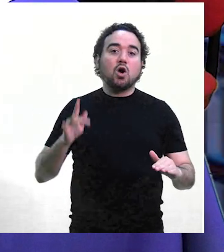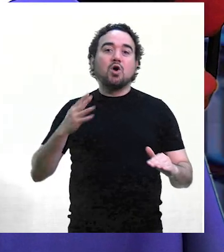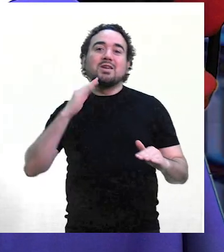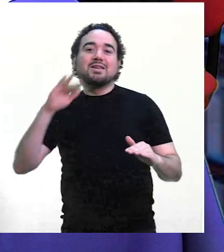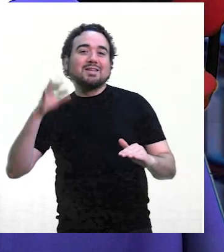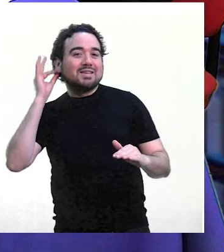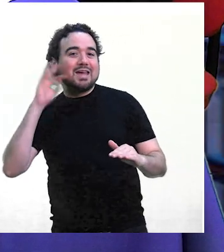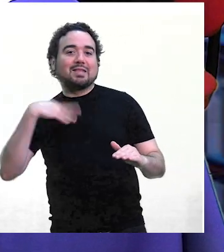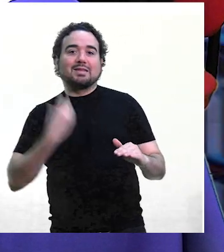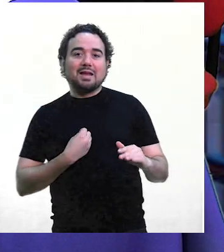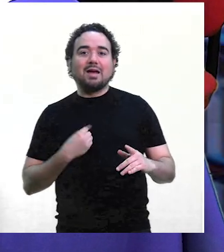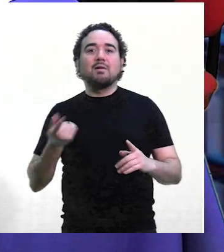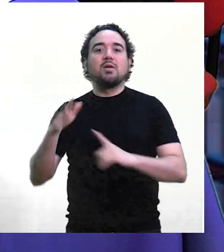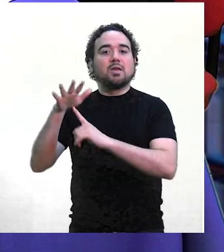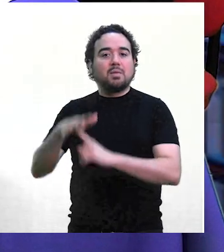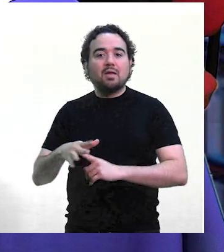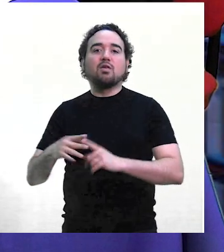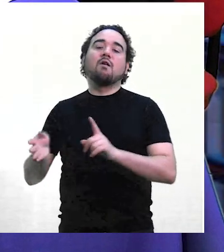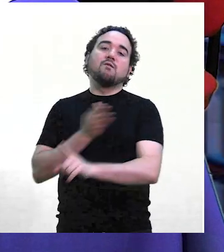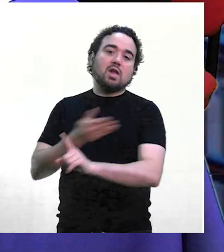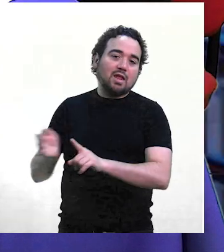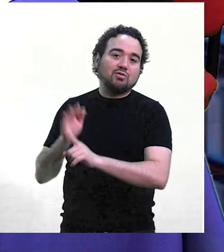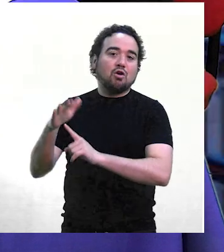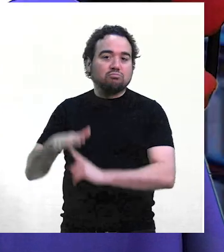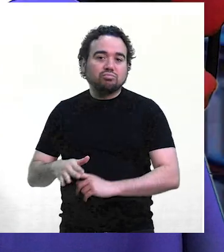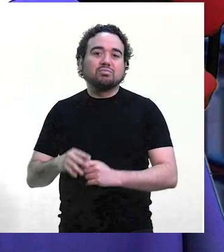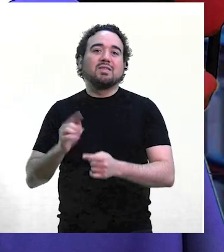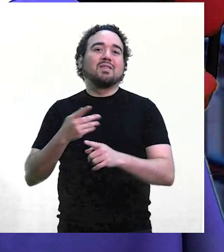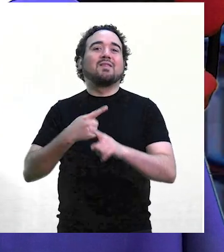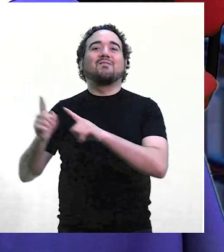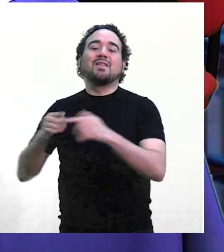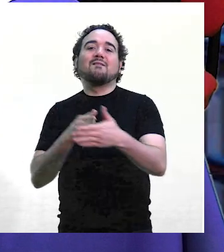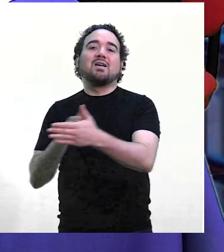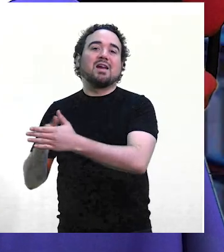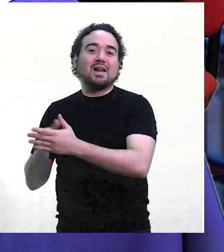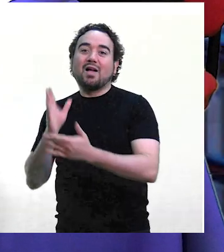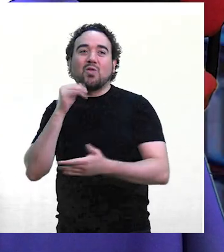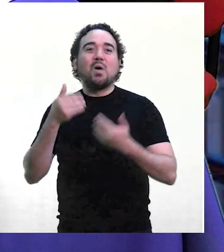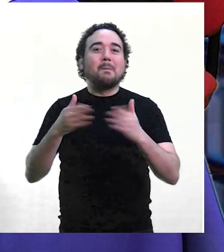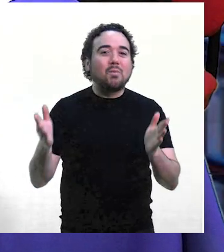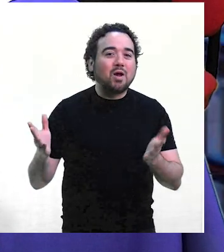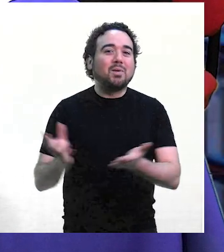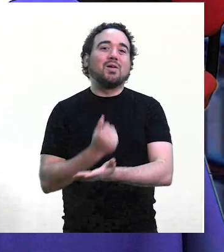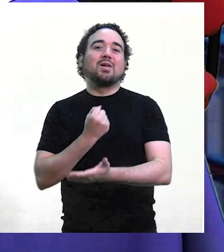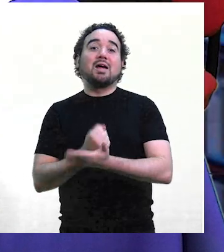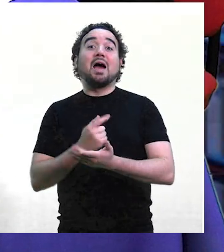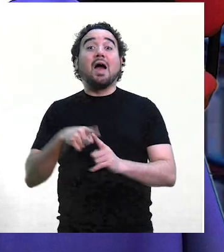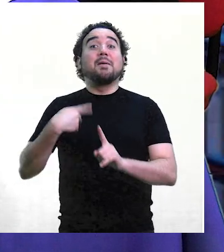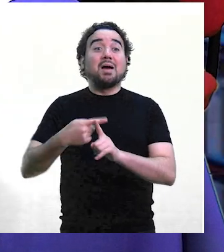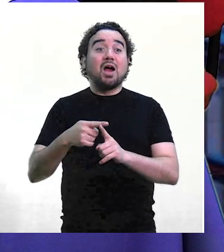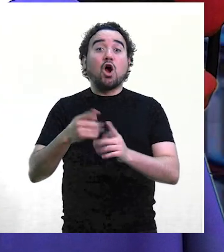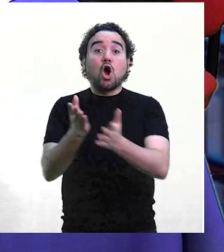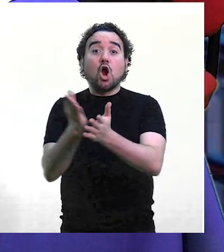Exacto, además. a una niña que una niña trans que ha vivido probablemente discriminación, vulneración, Exacto. un montón de barreras de Y que manera no muy injusta. Claro, y además. que no tenía las puertas para